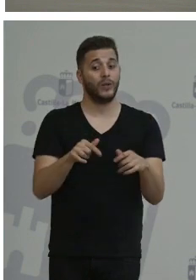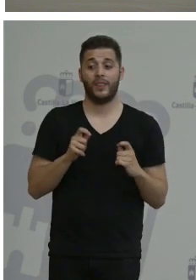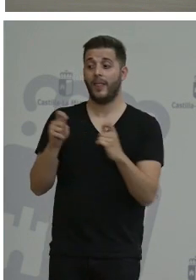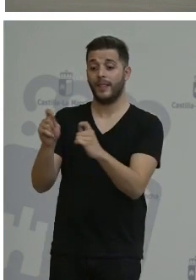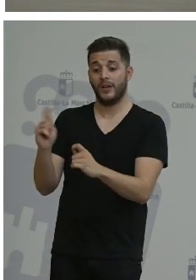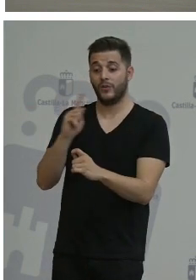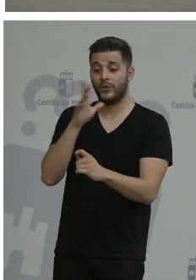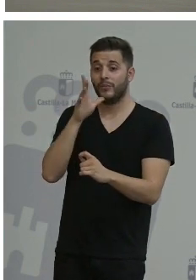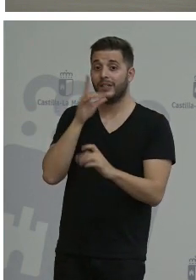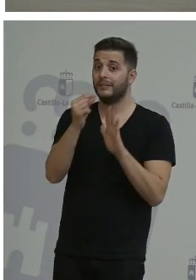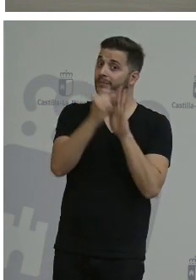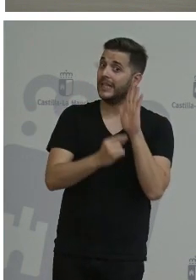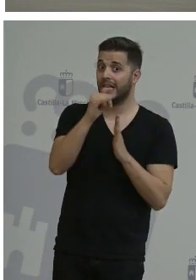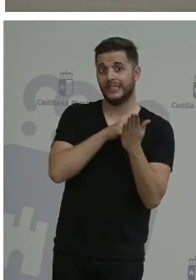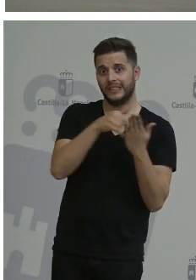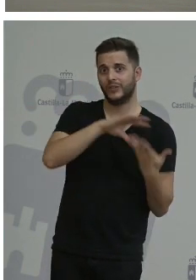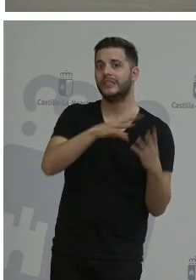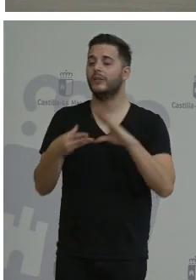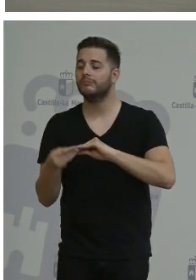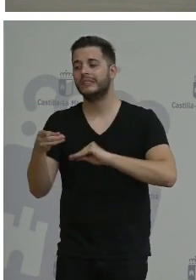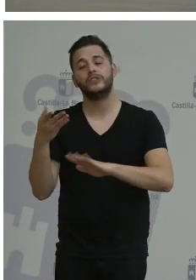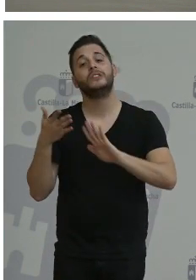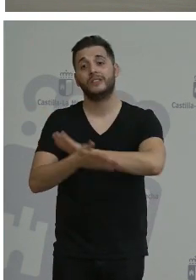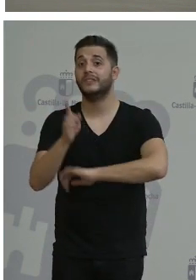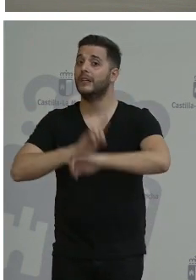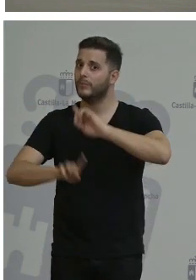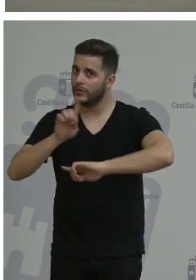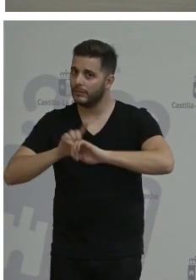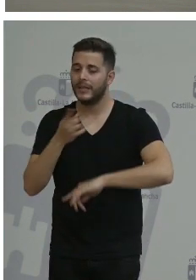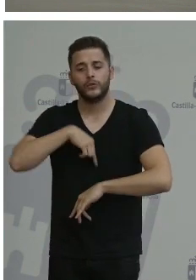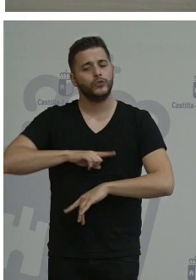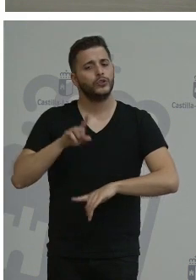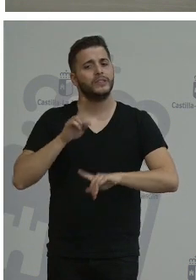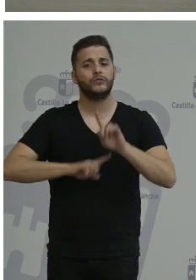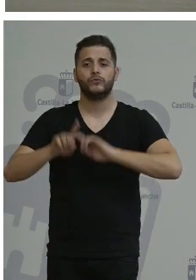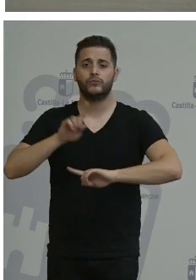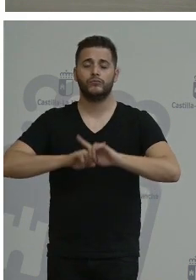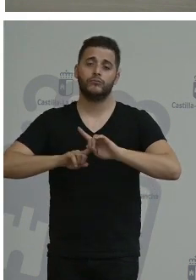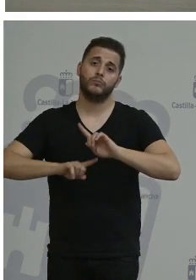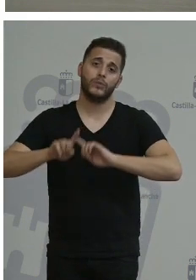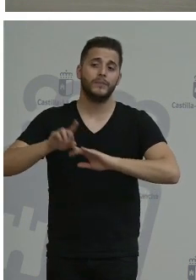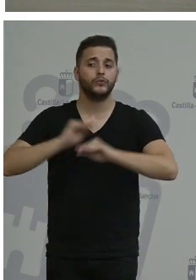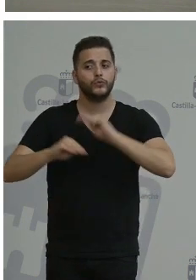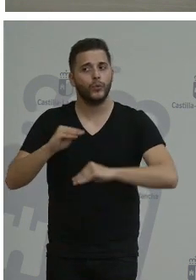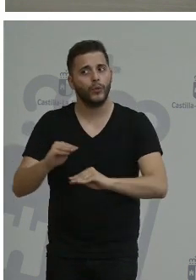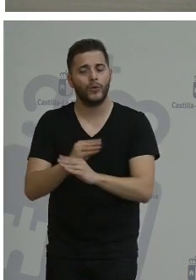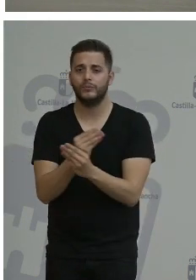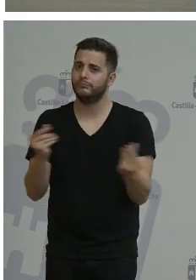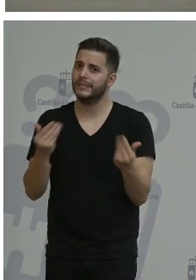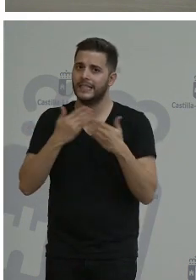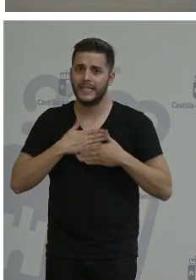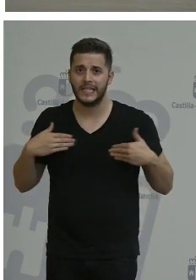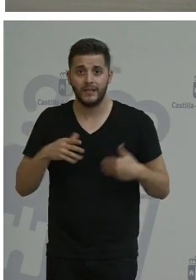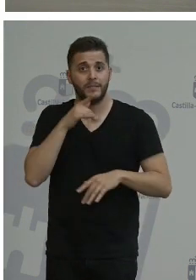tiene adaptaciones curriculares. Es un problema que queremos que se solvente y se tenga en cuenta y que puedan tener su titulación